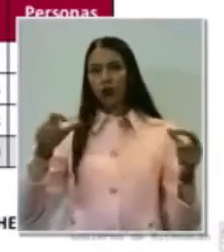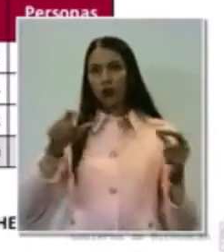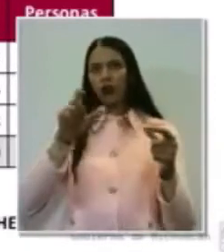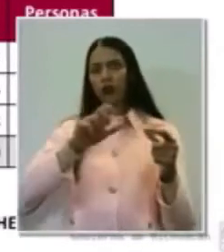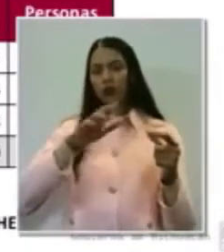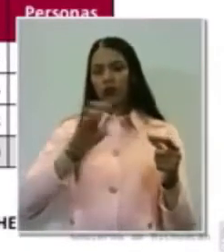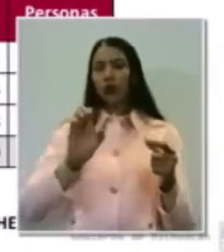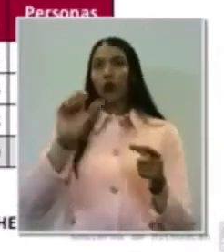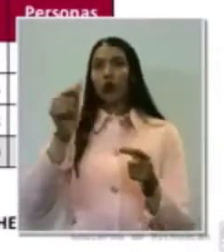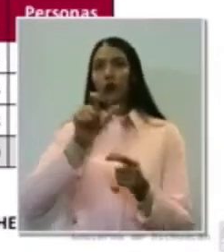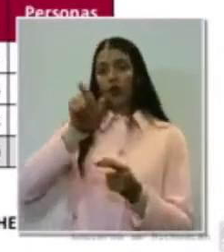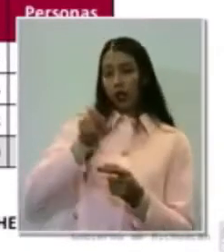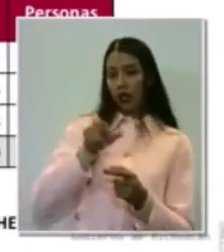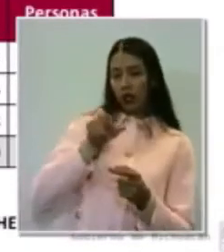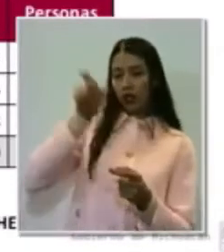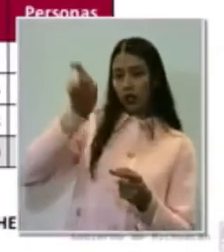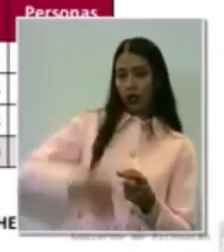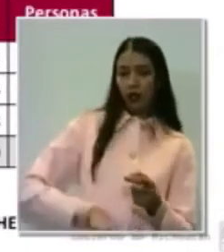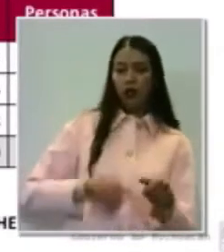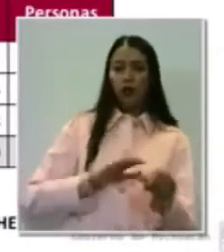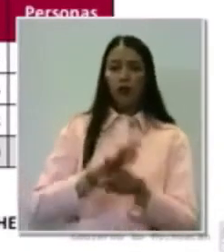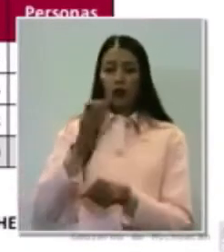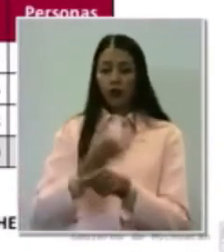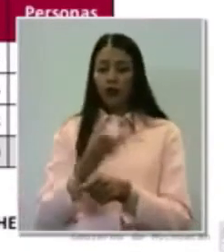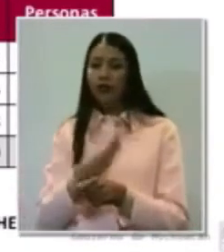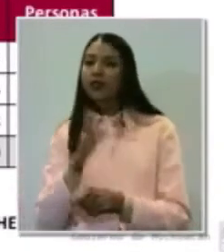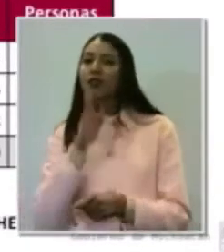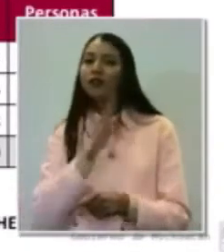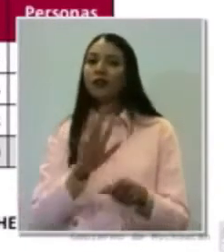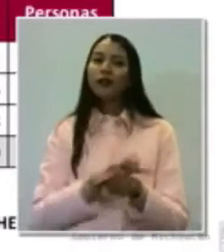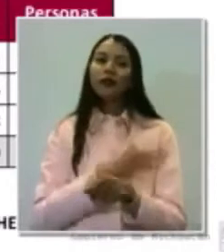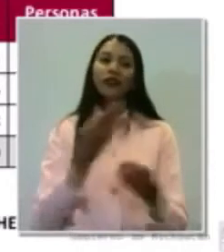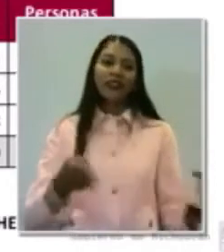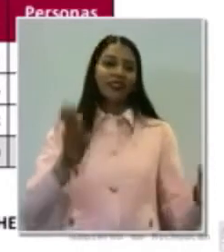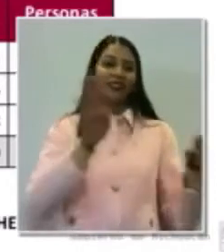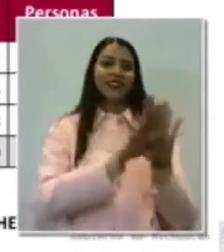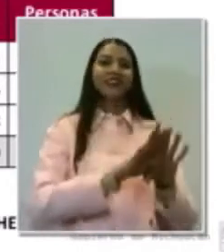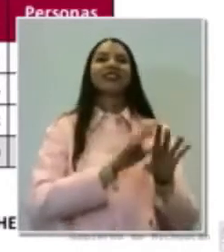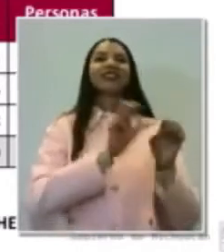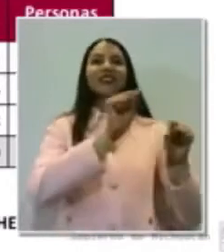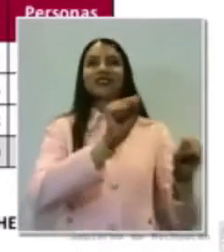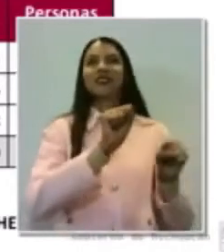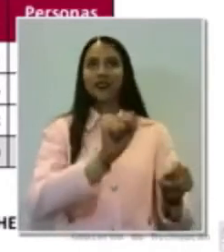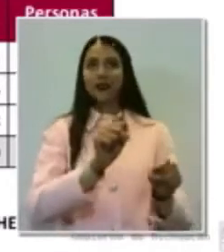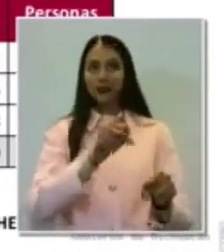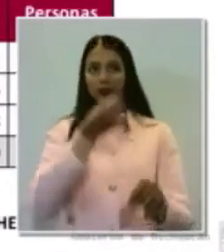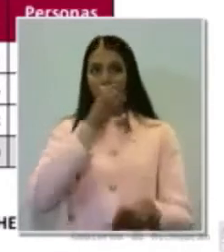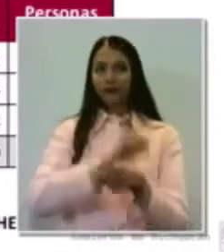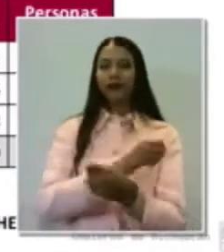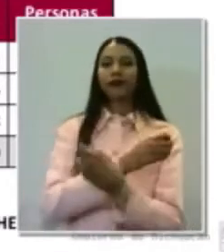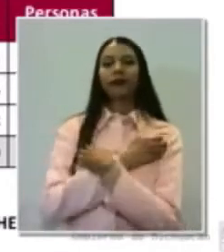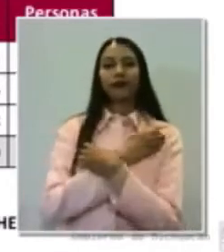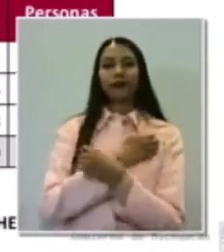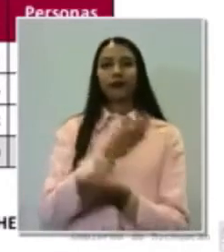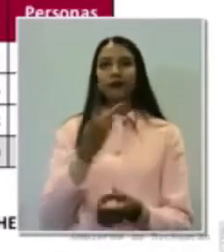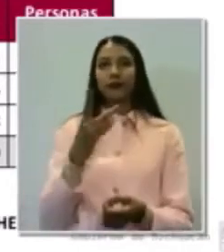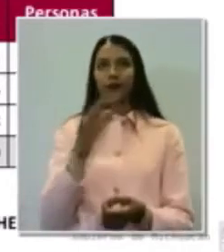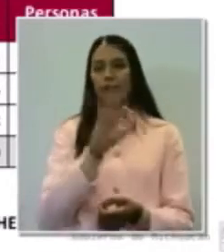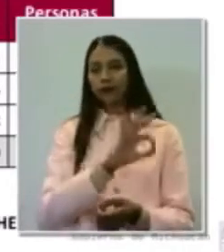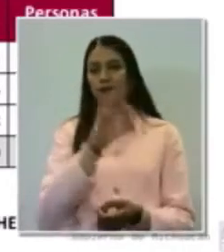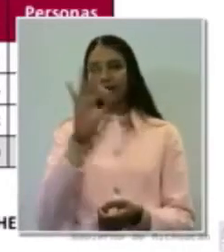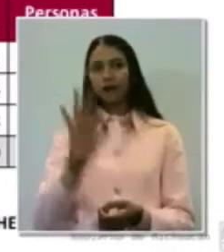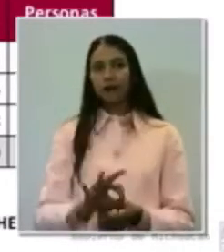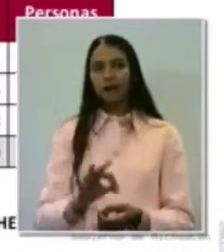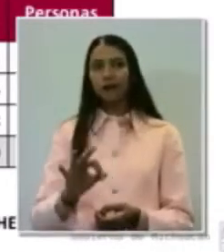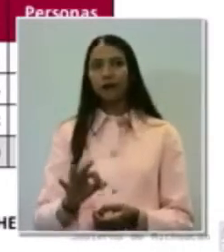con tarjeta, de tal manera que los afectados ahorita por la toma de la Secretaría de Educación es el 25%, ya que no hemos podido imprimir